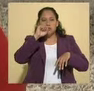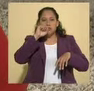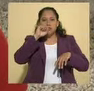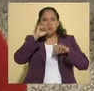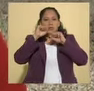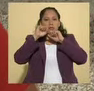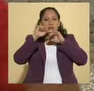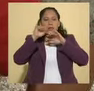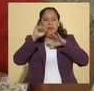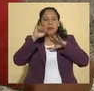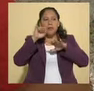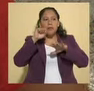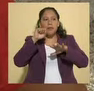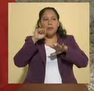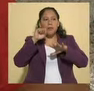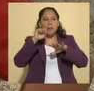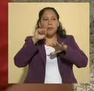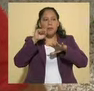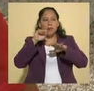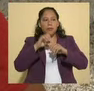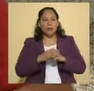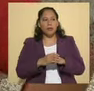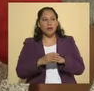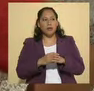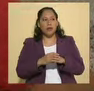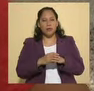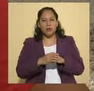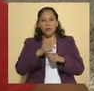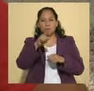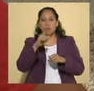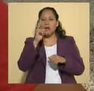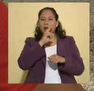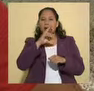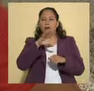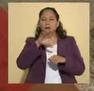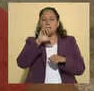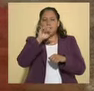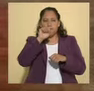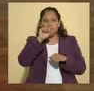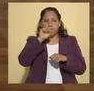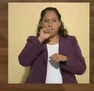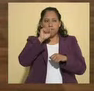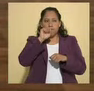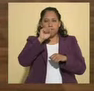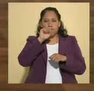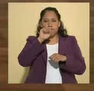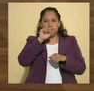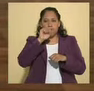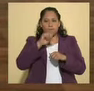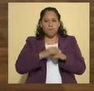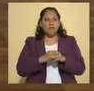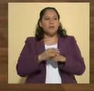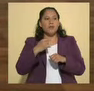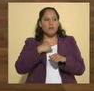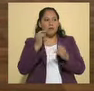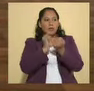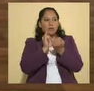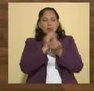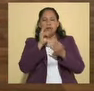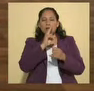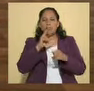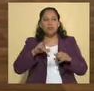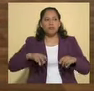Inflar la boca del abdomen. Sostener el aire. Y en el traslado voy a exhalar.